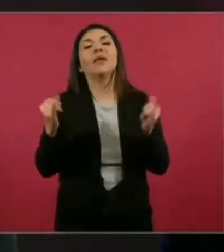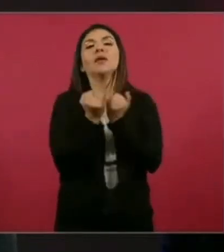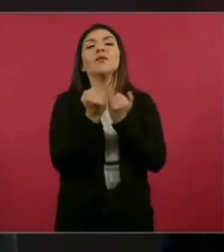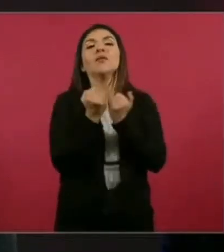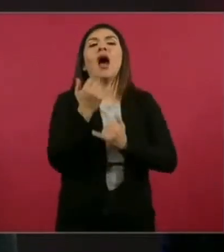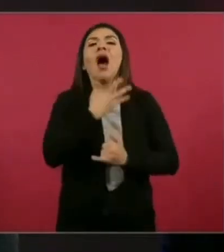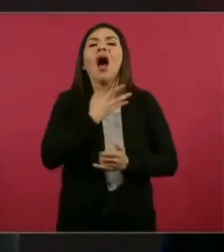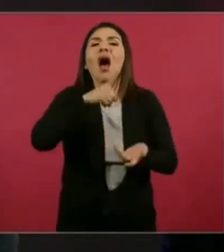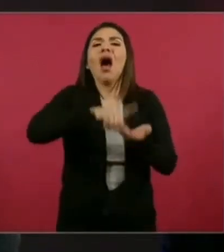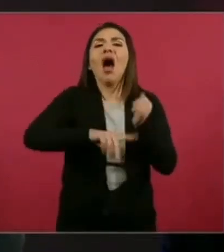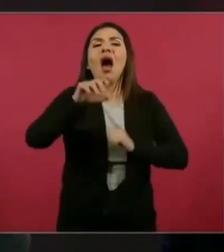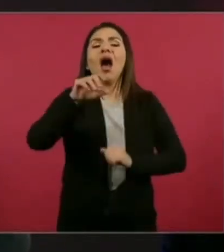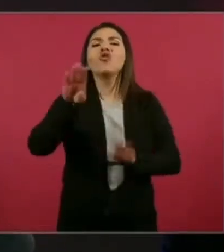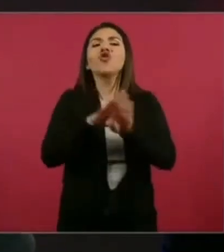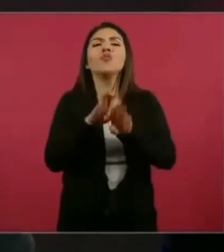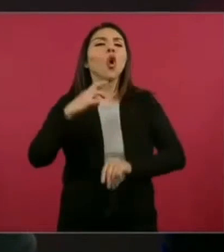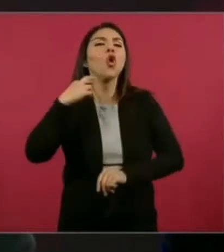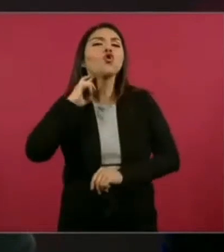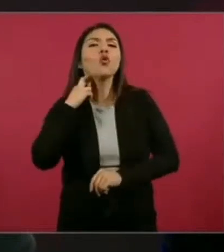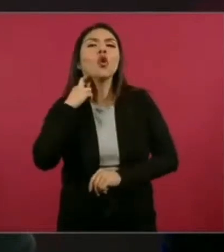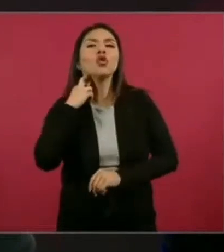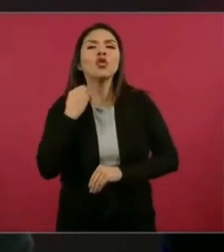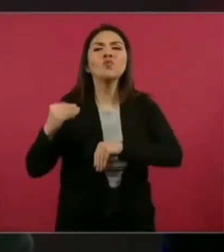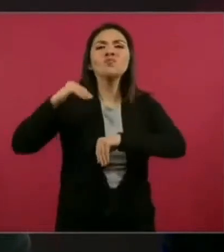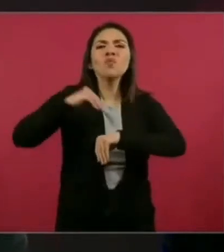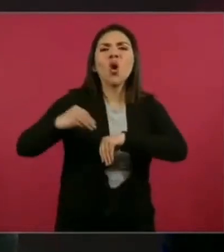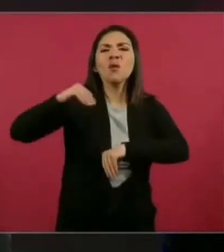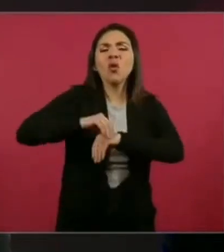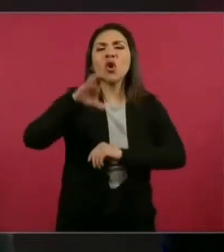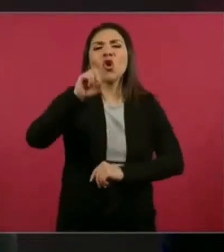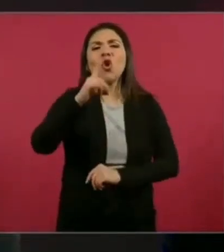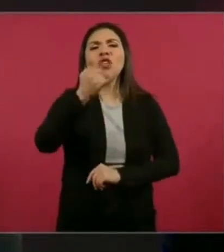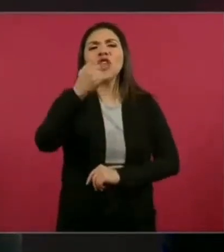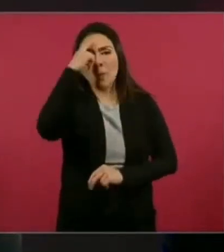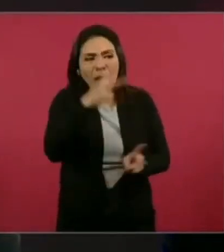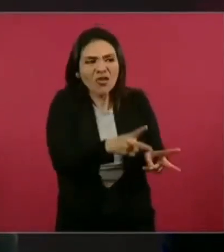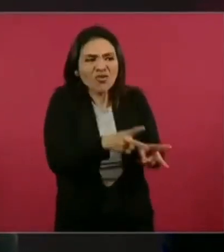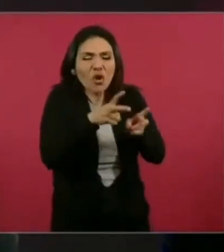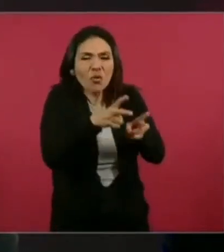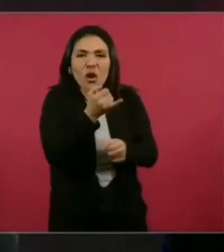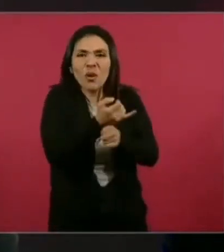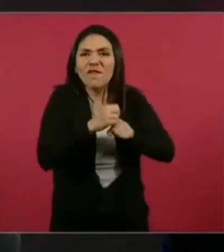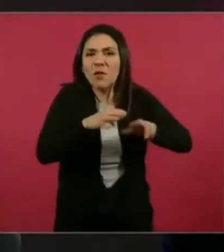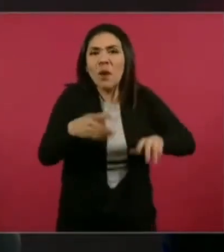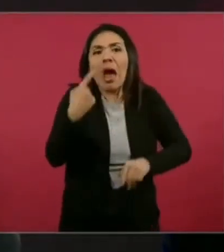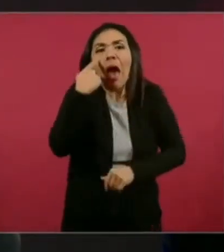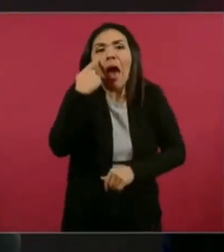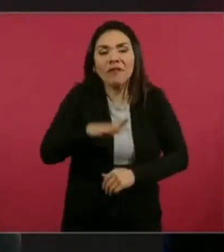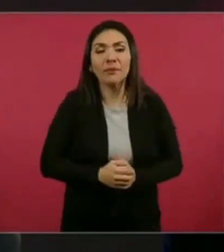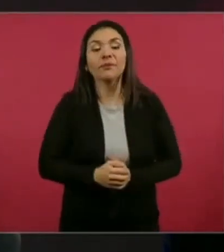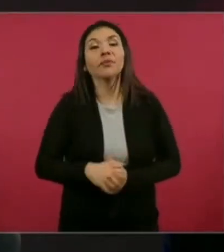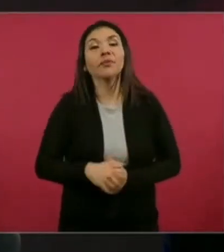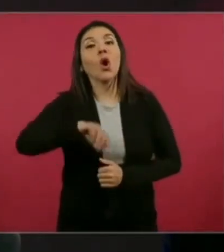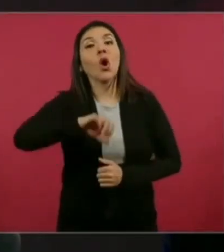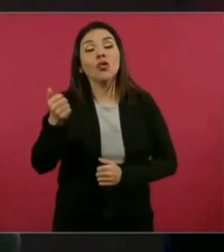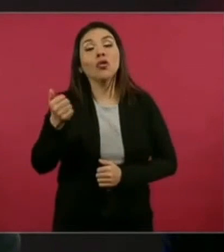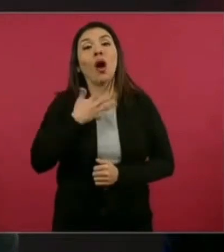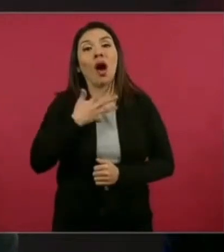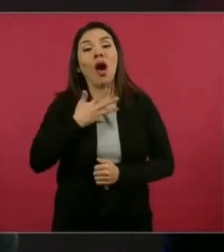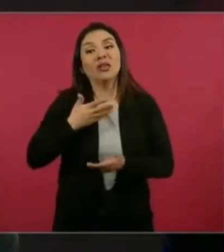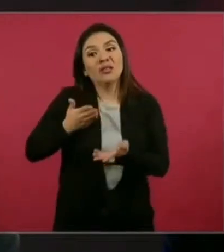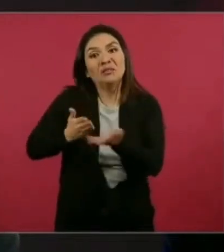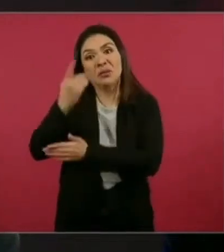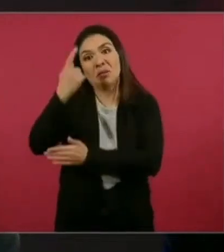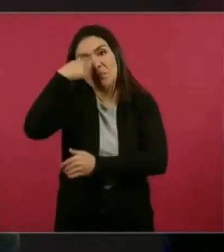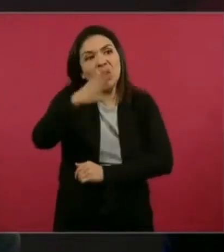inyección, esto implica robots que inyectan código para ver qué pueden sustraer de las páginas. Ataques de escaneo de